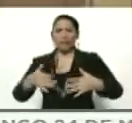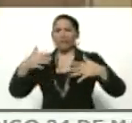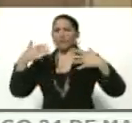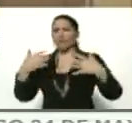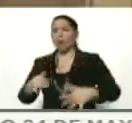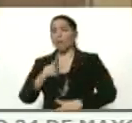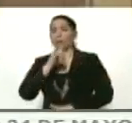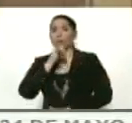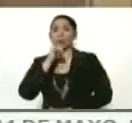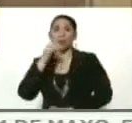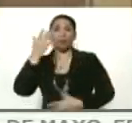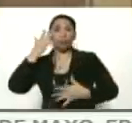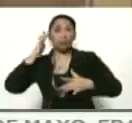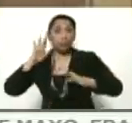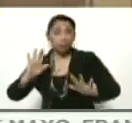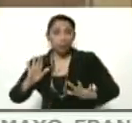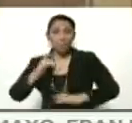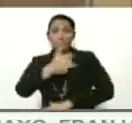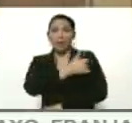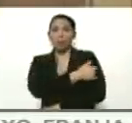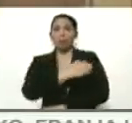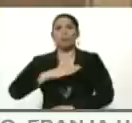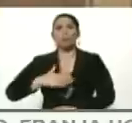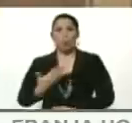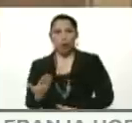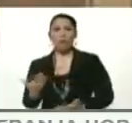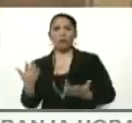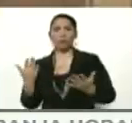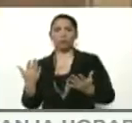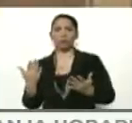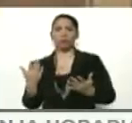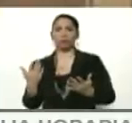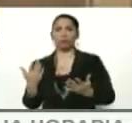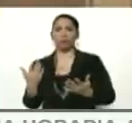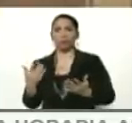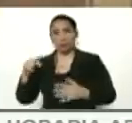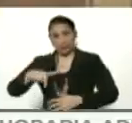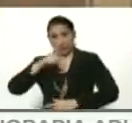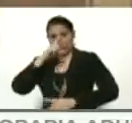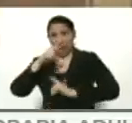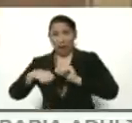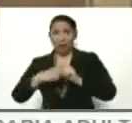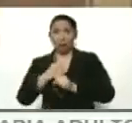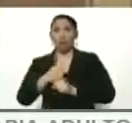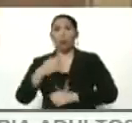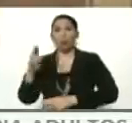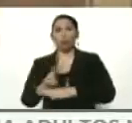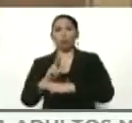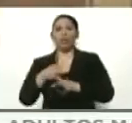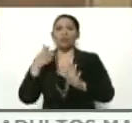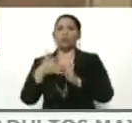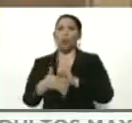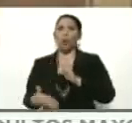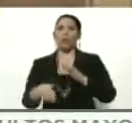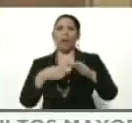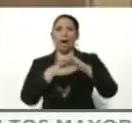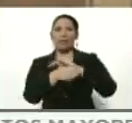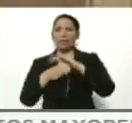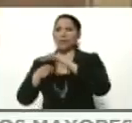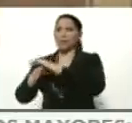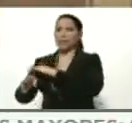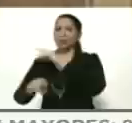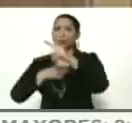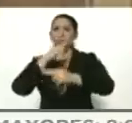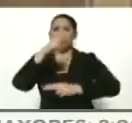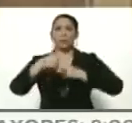sobre posibles vacunas que puedan aparecer este año, también sobre el acceso universal de